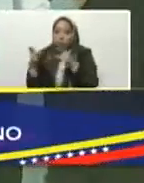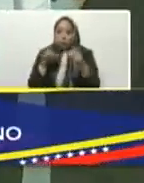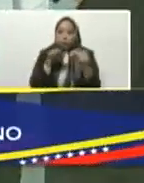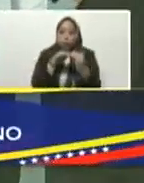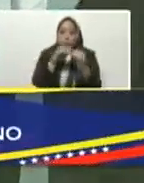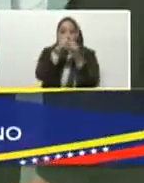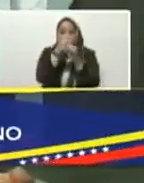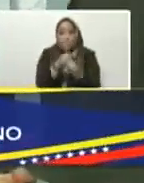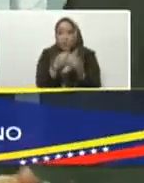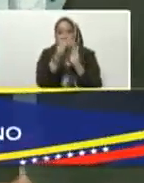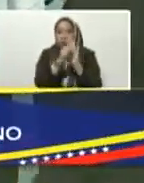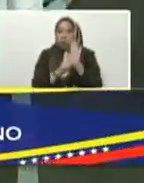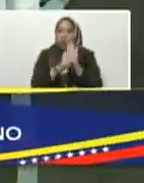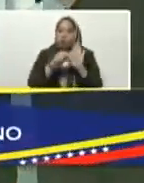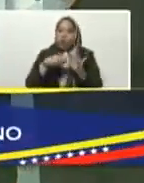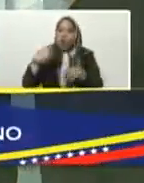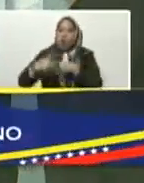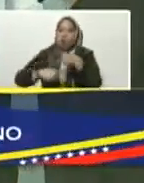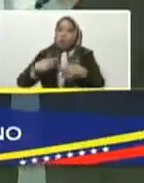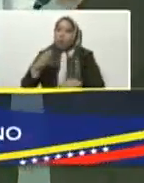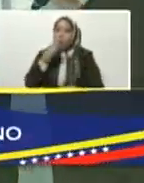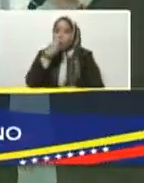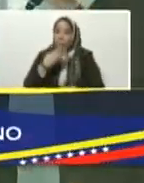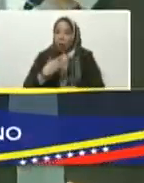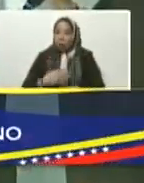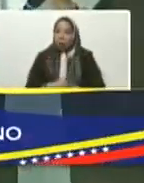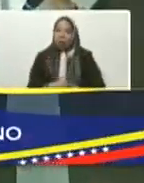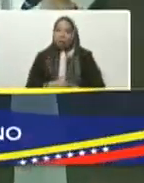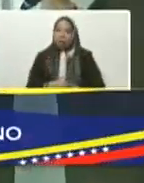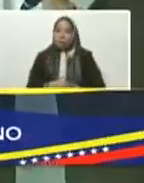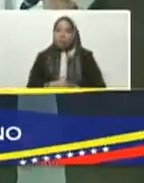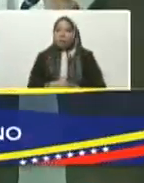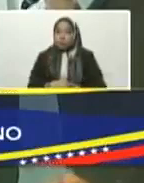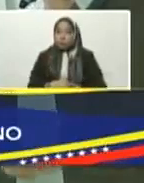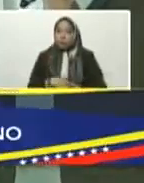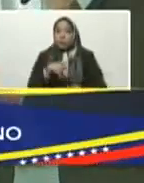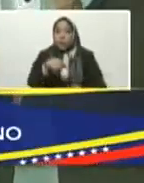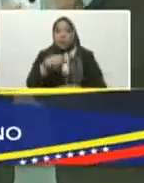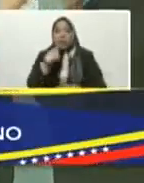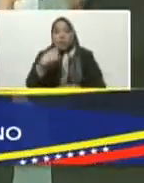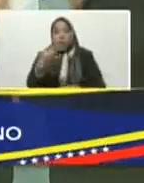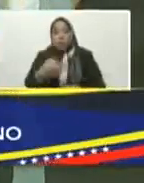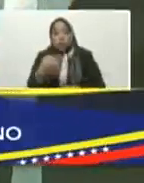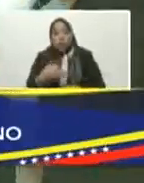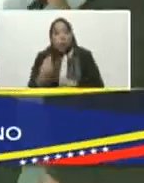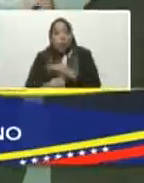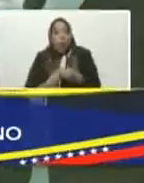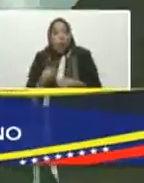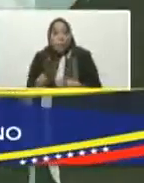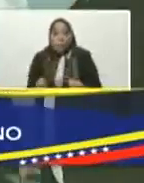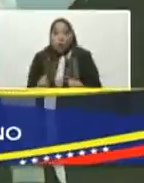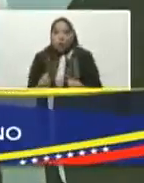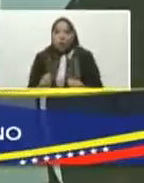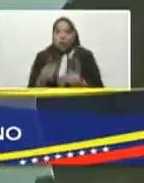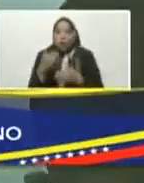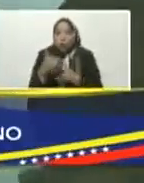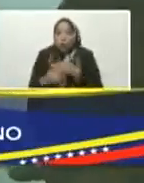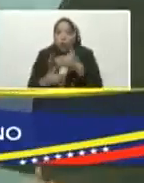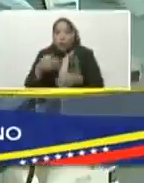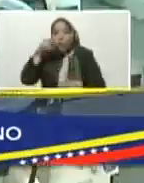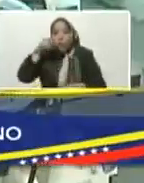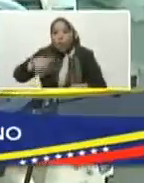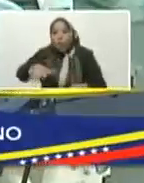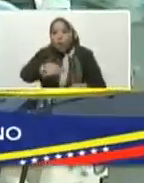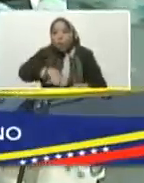real hacer un buen procedimiento quirúrgico. Correcto. Y ciertamente así la deuda se va a ir saldando poco a poco. Tienen que utilizar la